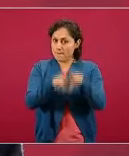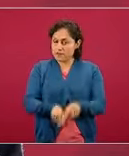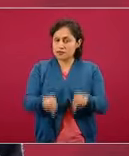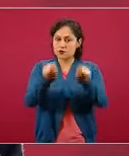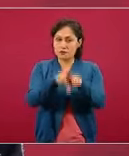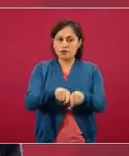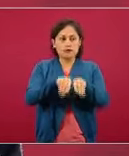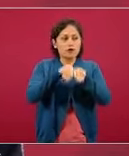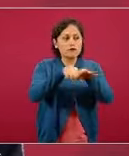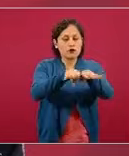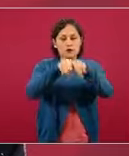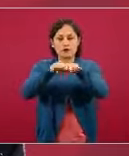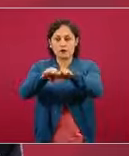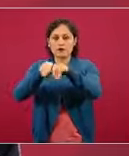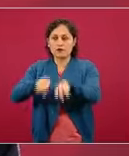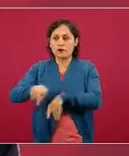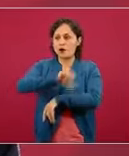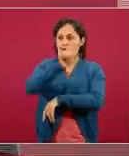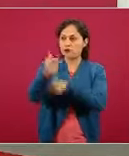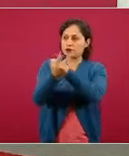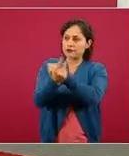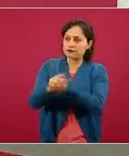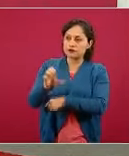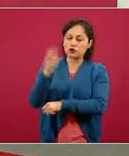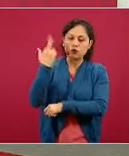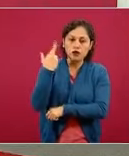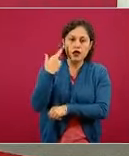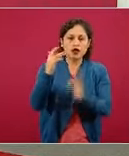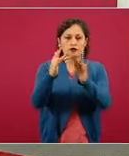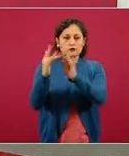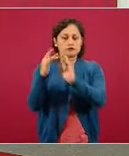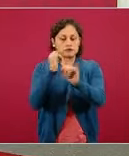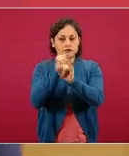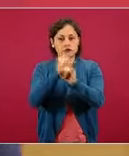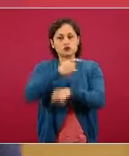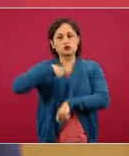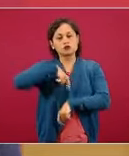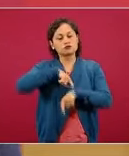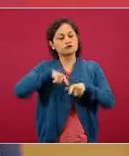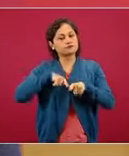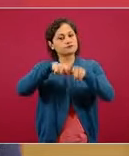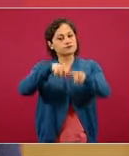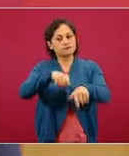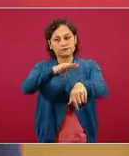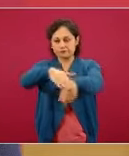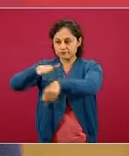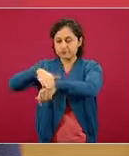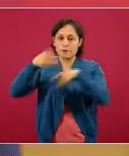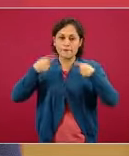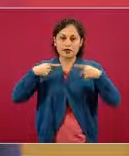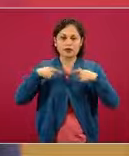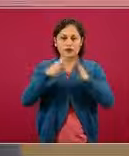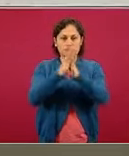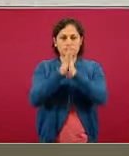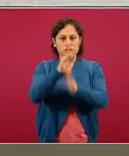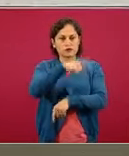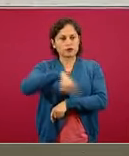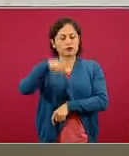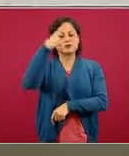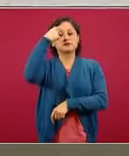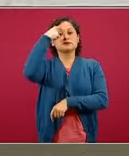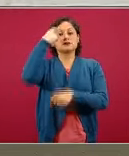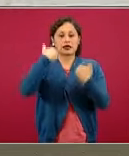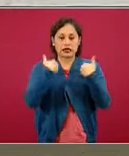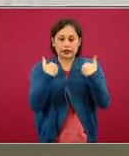otros medios, sí invitando a la población a, de manera voluntaria y sobre todo consciente, aplicar